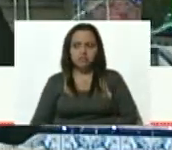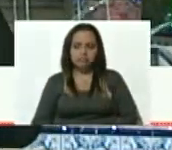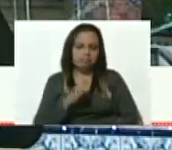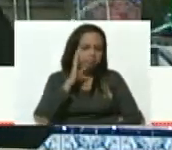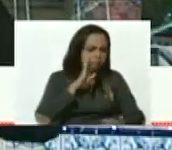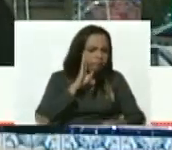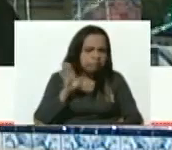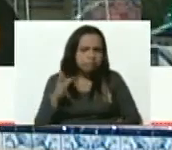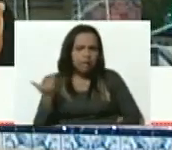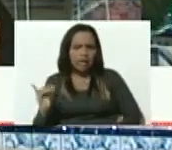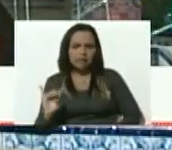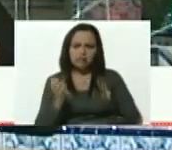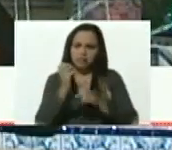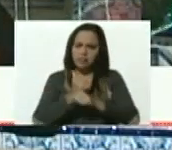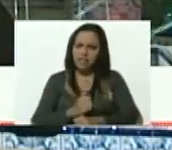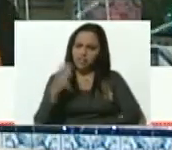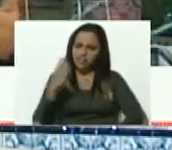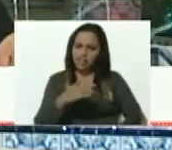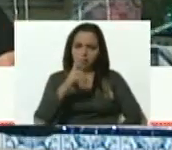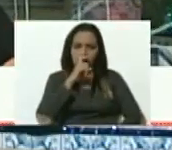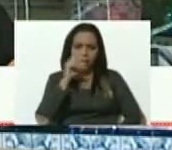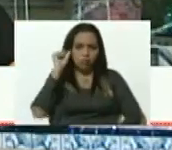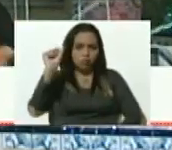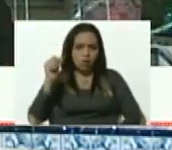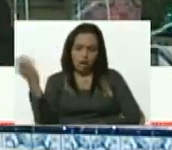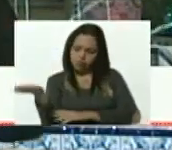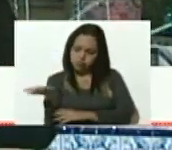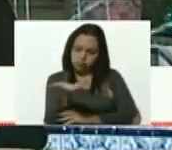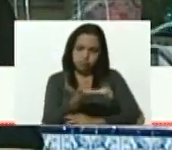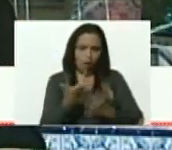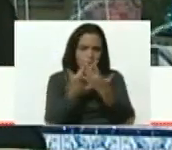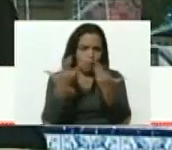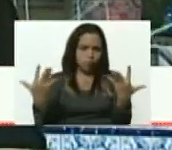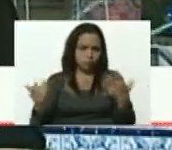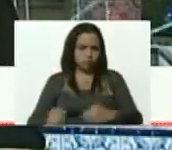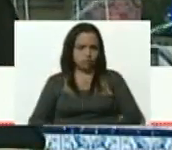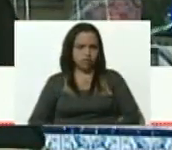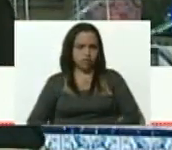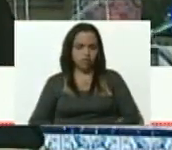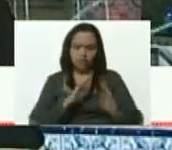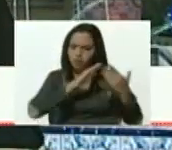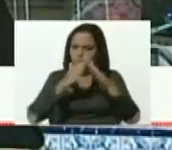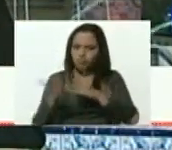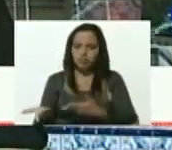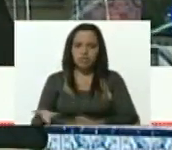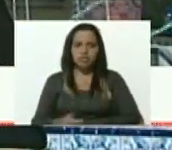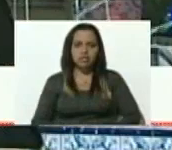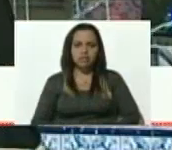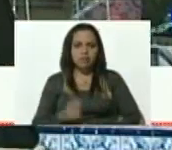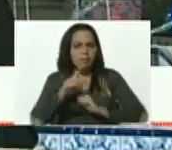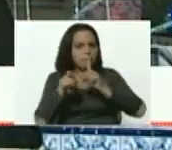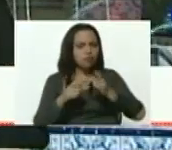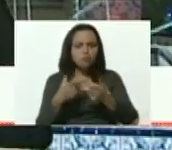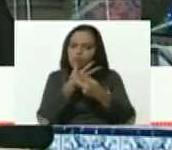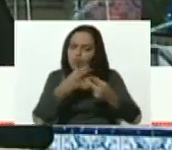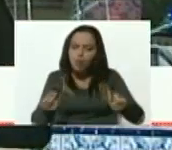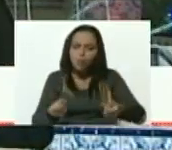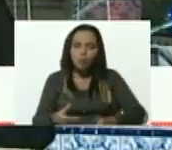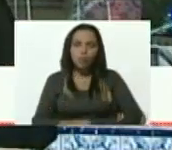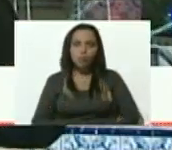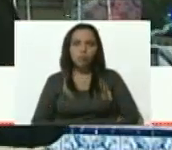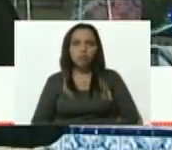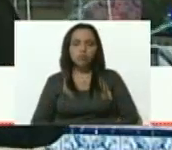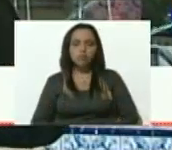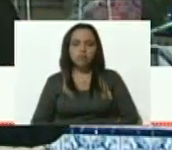están esperando? ¿Que llegue Maduro a cortarle el monte de ese urbanismo? Pregunto, no.